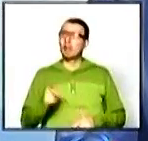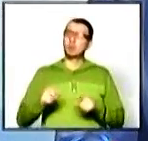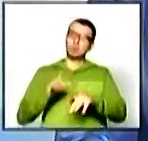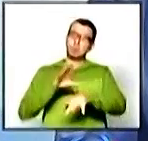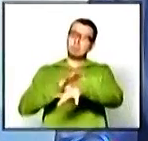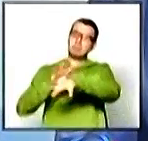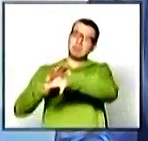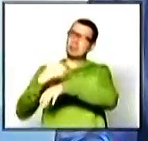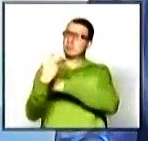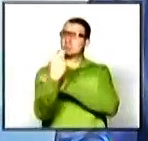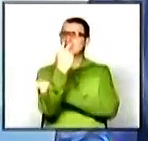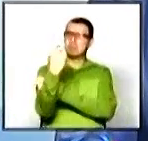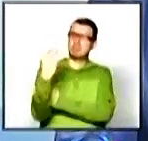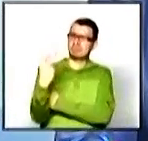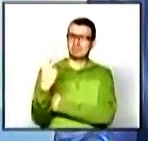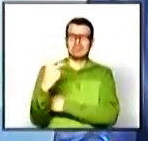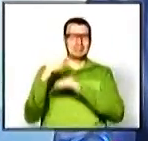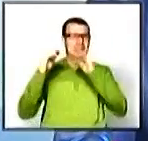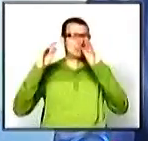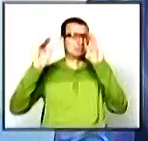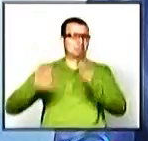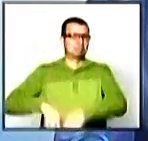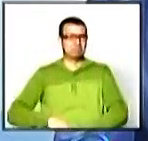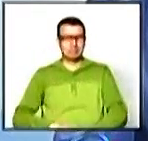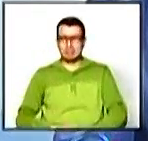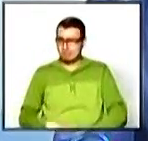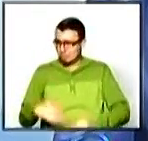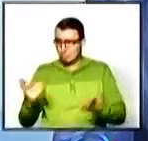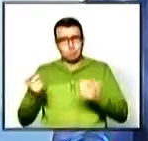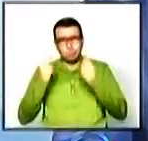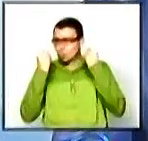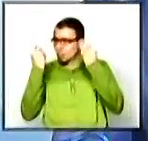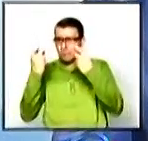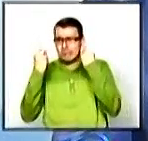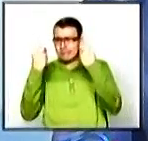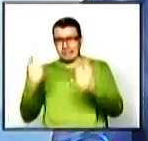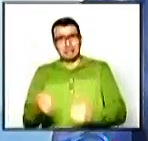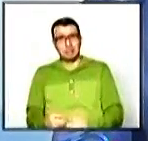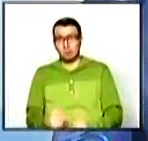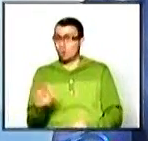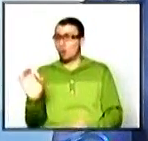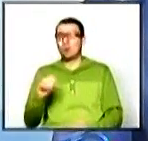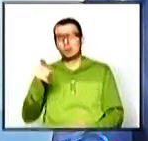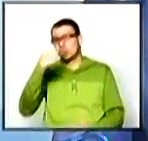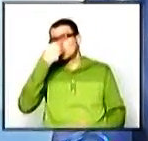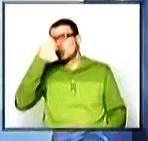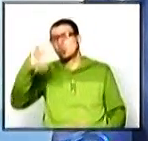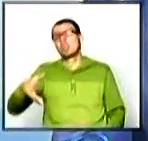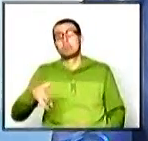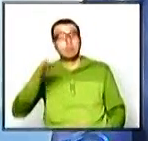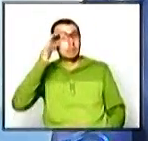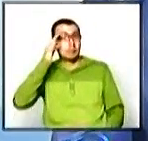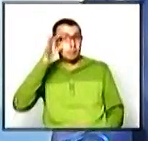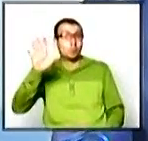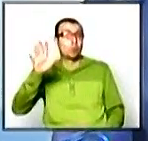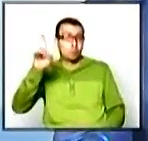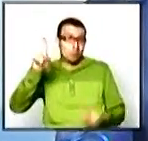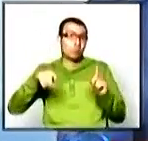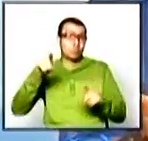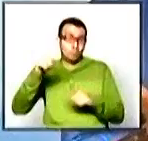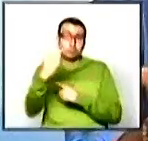viendo, podrán decir, están hablando en chino, o esto realmente no es